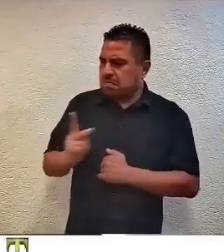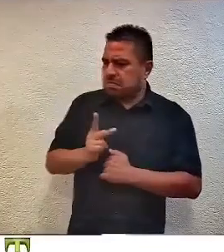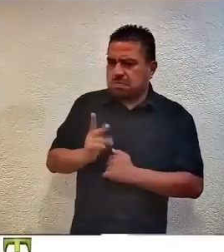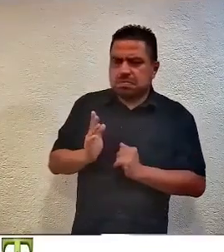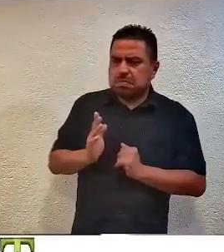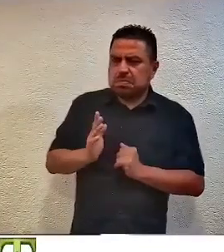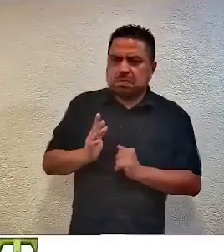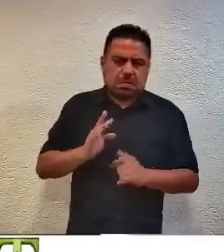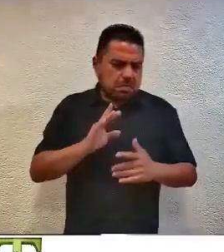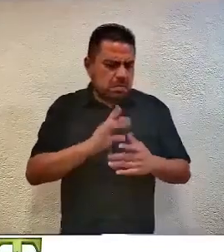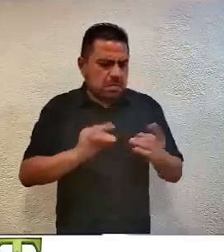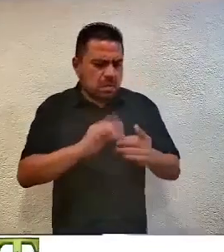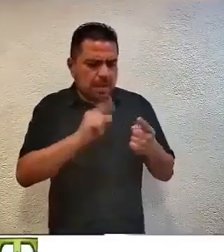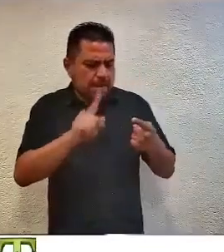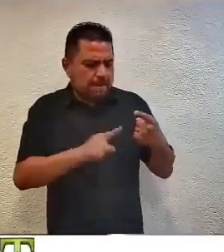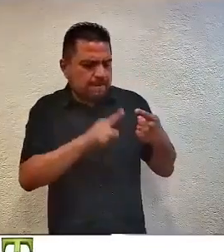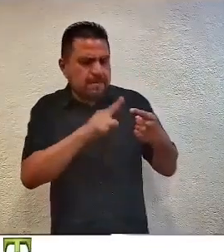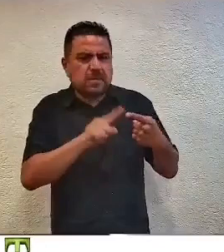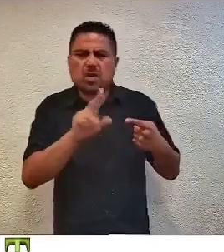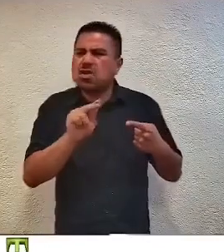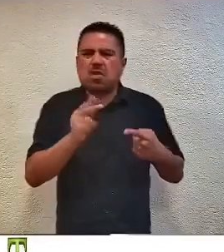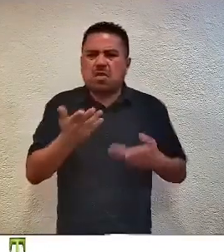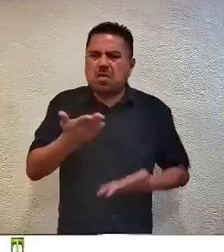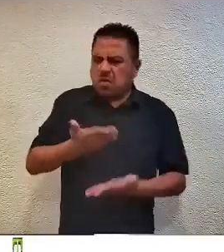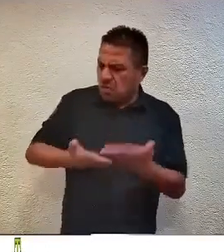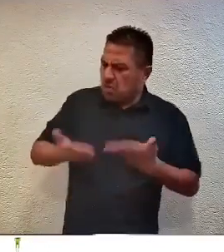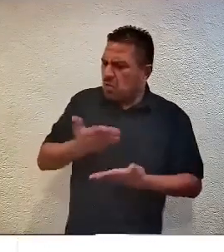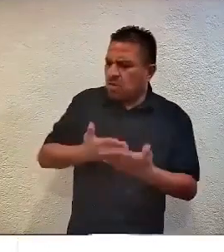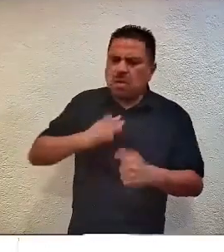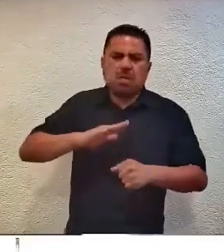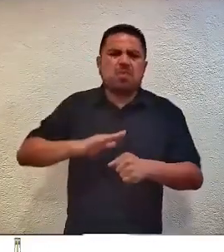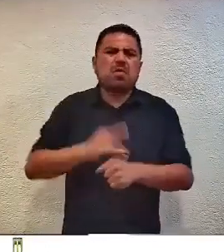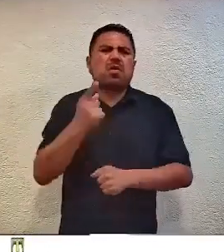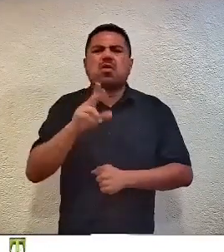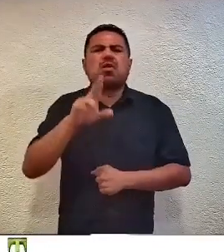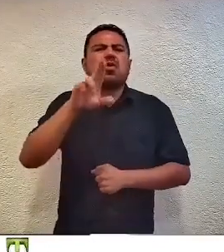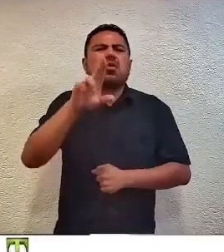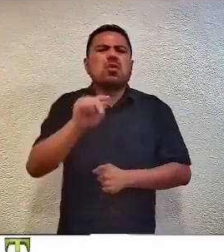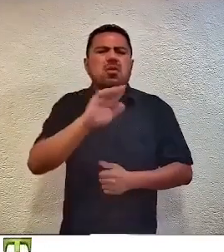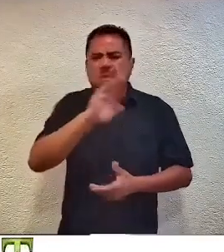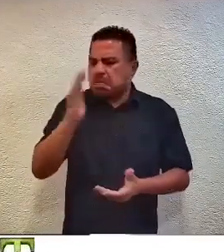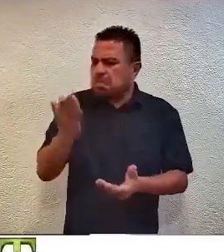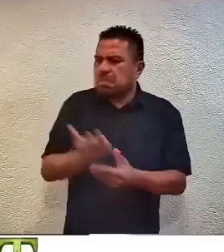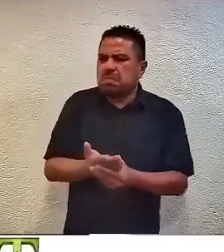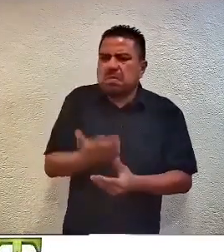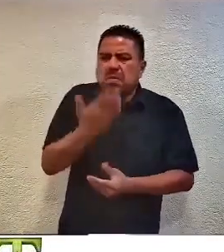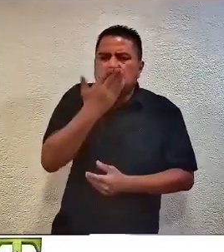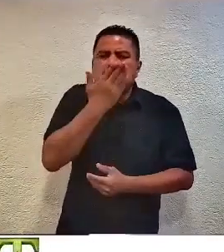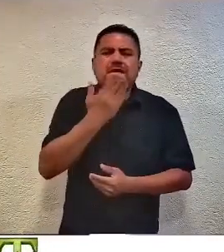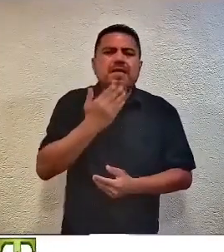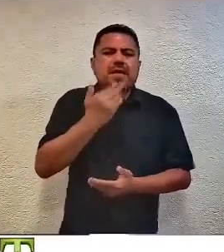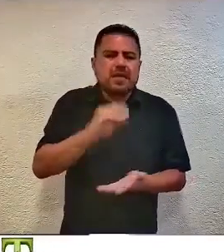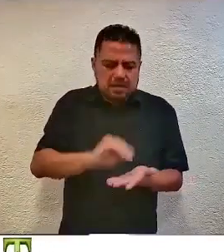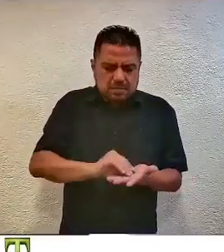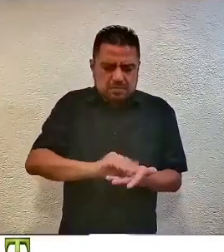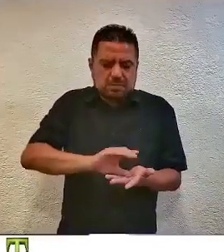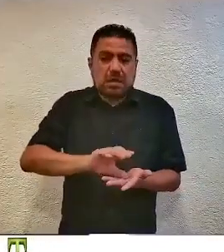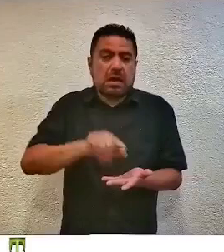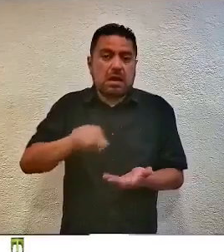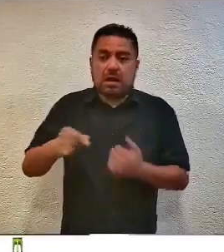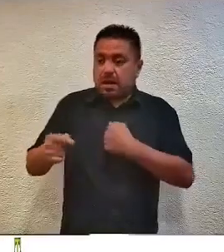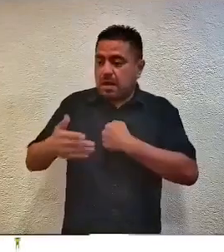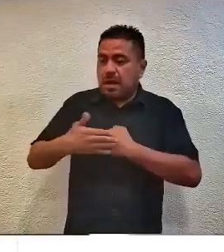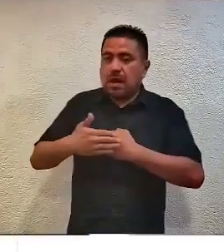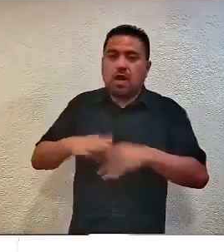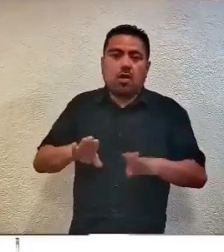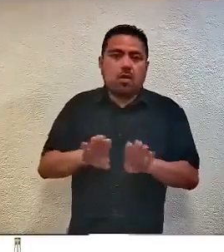primera, señalé que no lo compartía porque no estaba en el expediente constancias que nos dijeran cómo